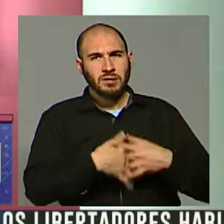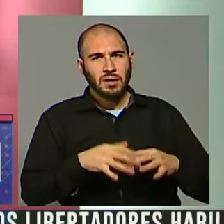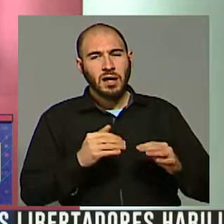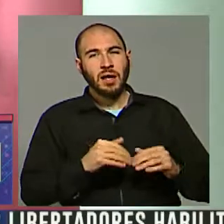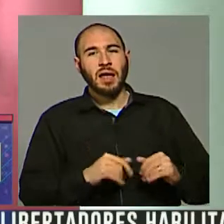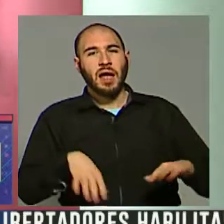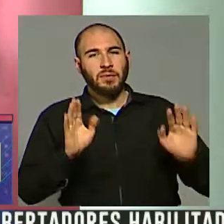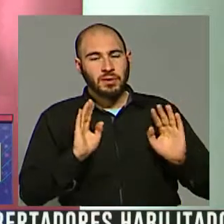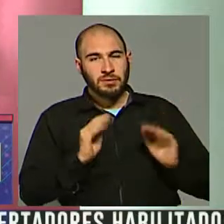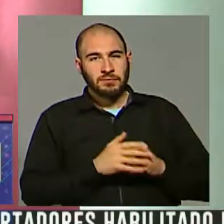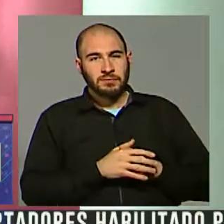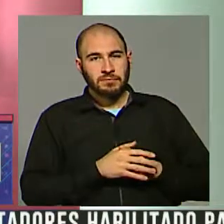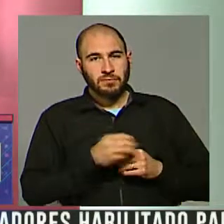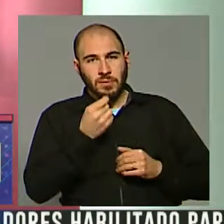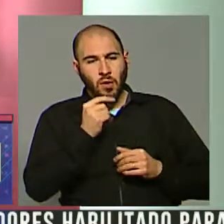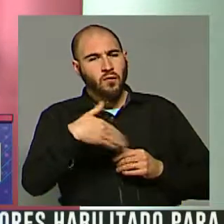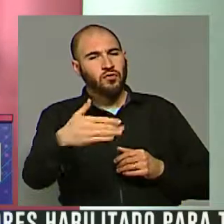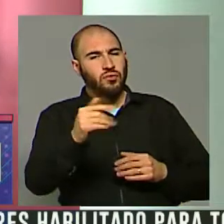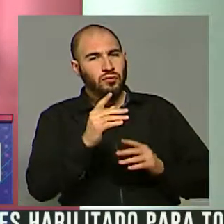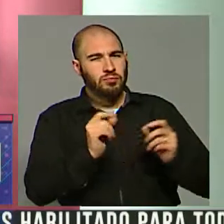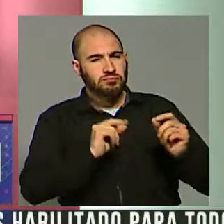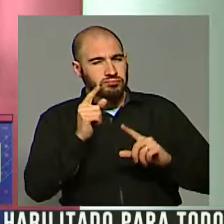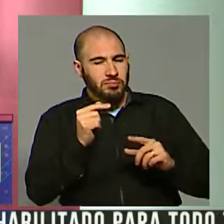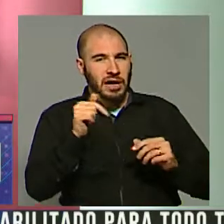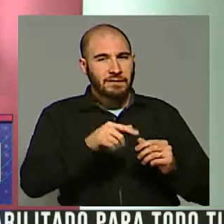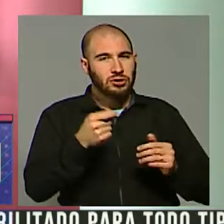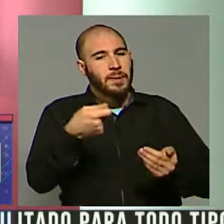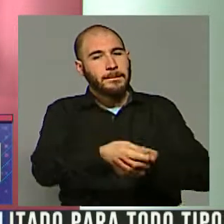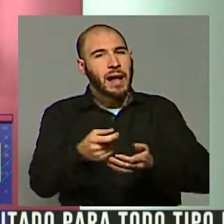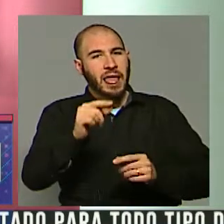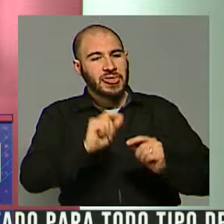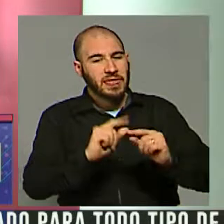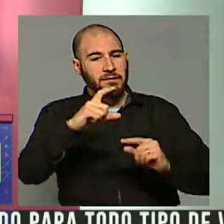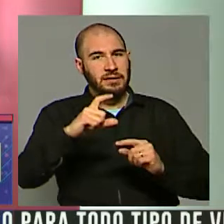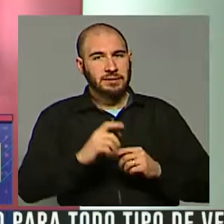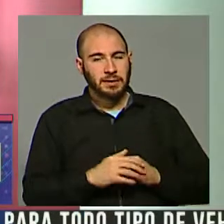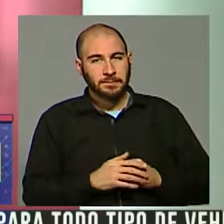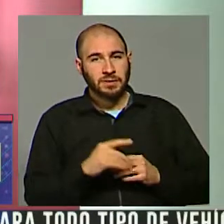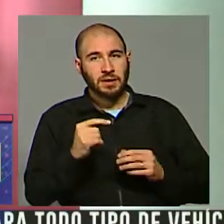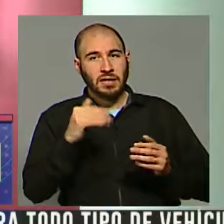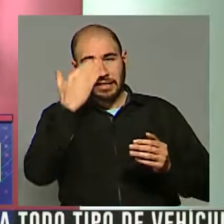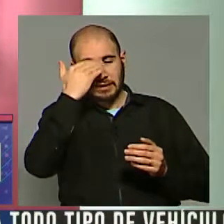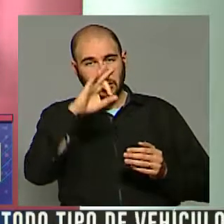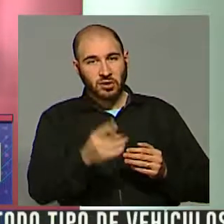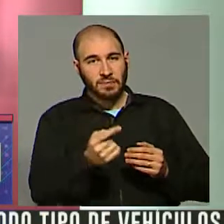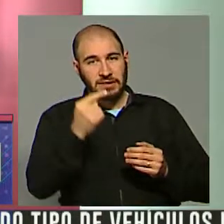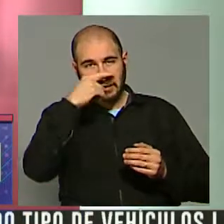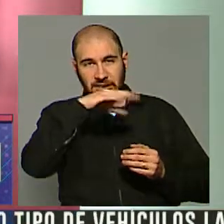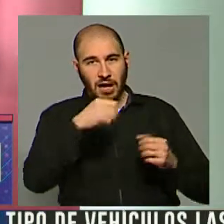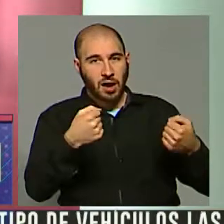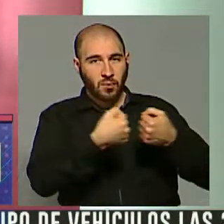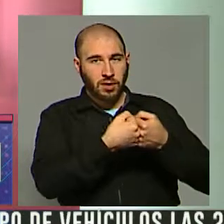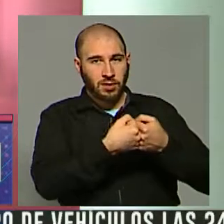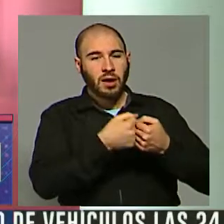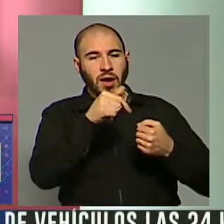o sea, haciendo futurología, diciendo tenemos que salir a pagar la diferencia de este 15,7 acordado